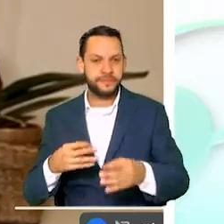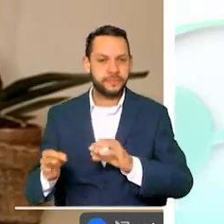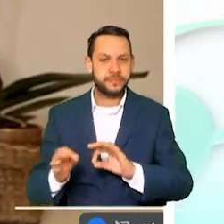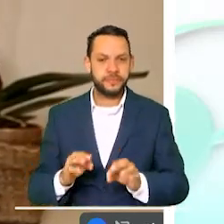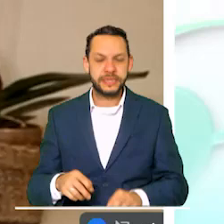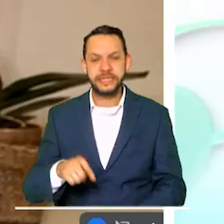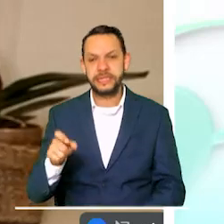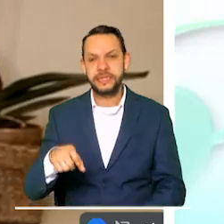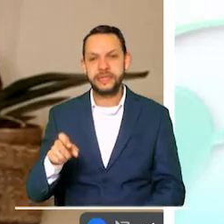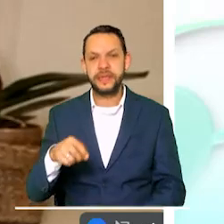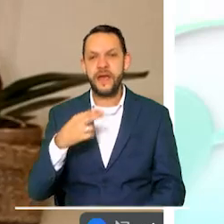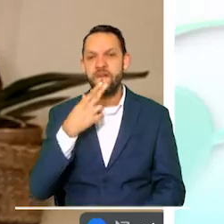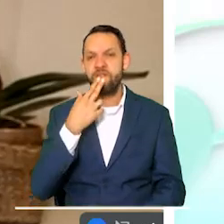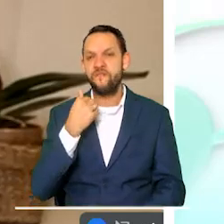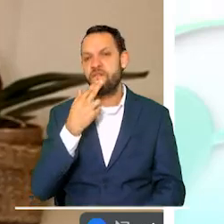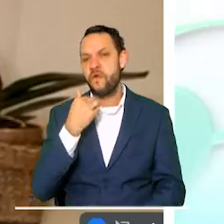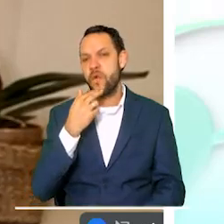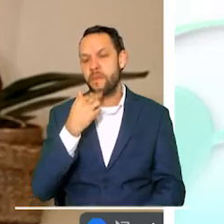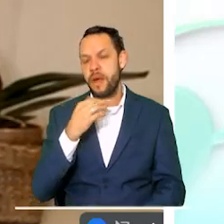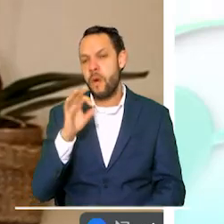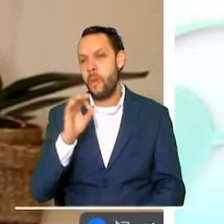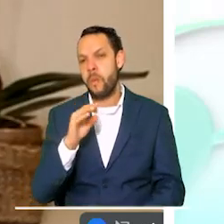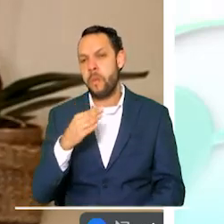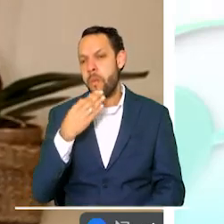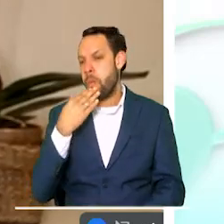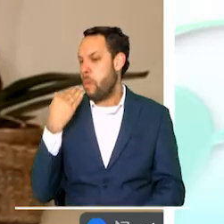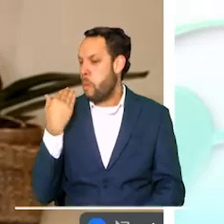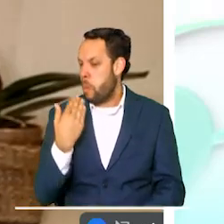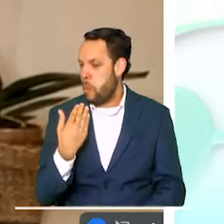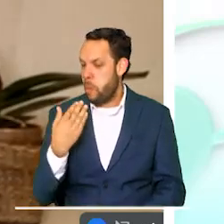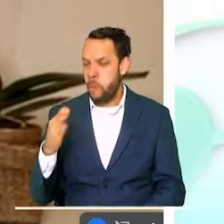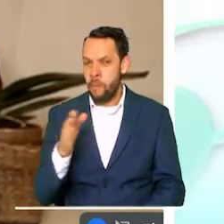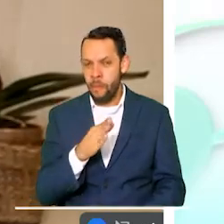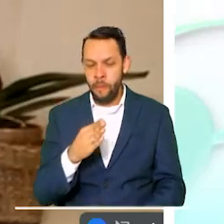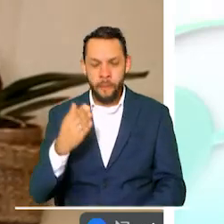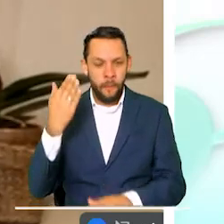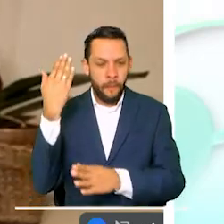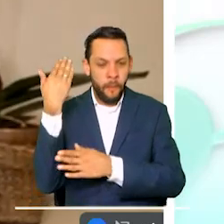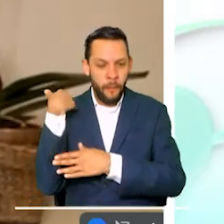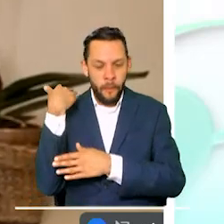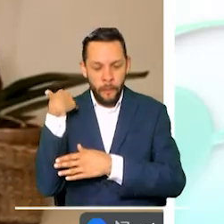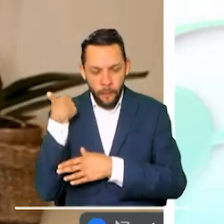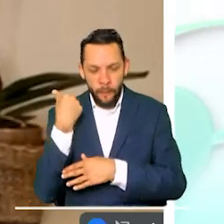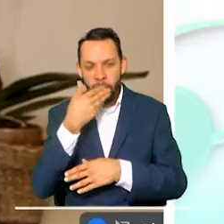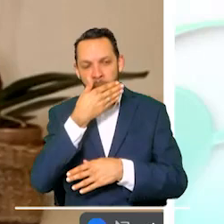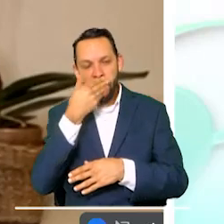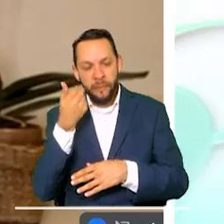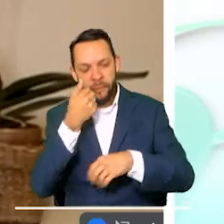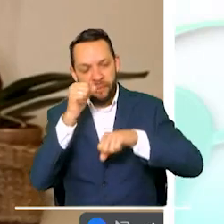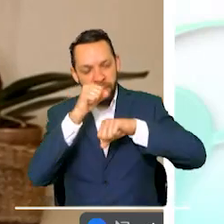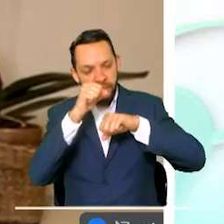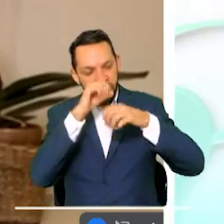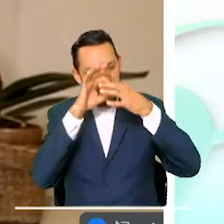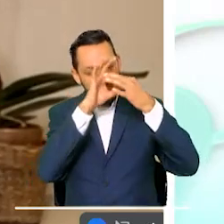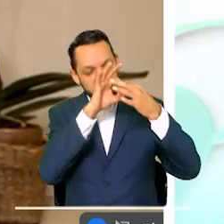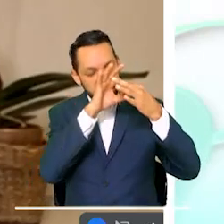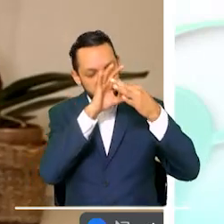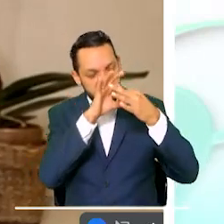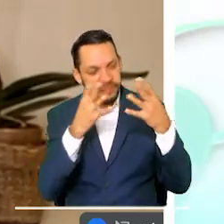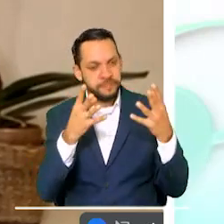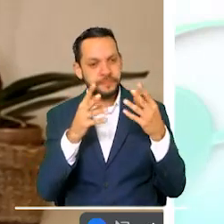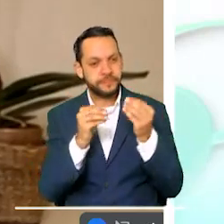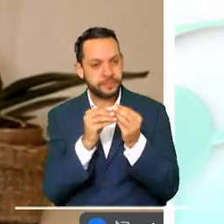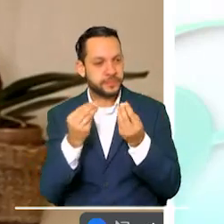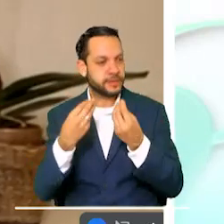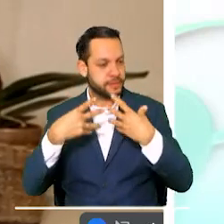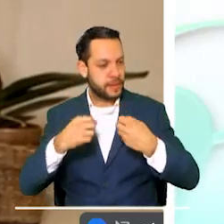que propone mindfulness. ¿Qué tal si te abrazas y puedes aceptar que has hecho lo mejor que has podido con las